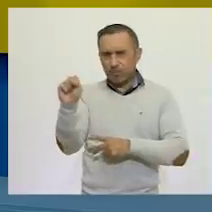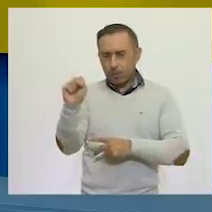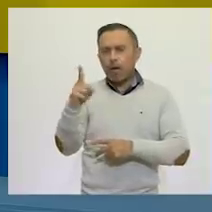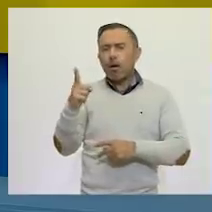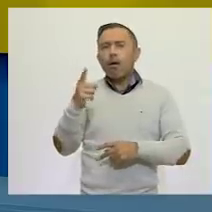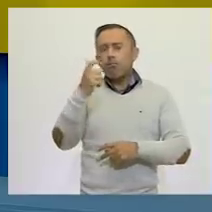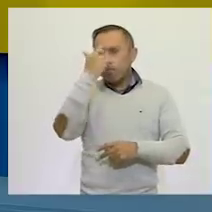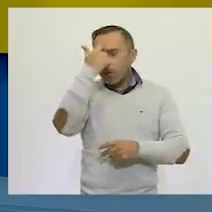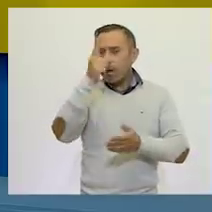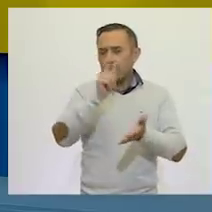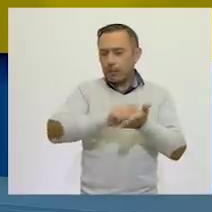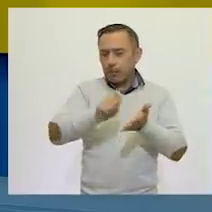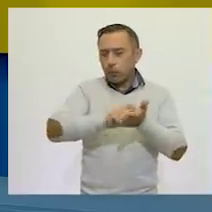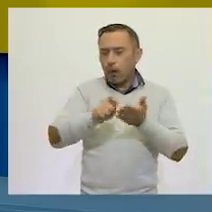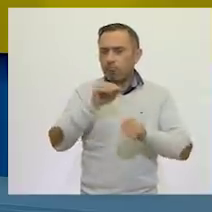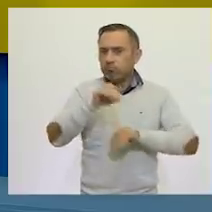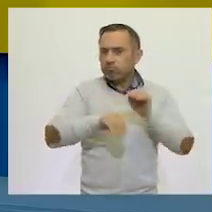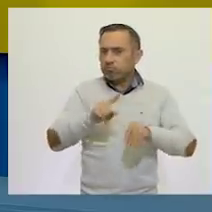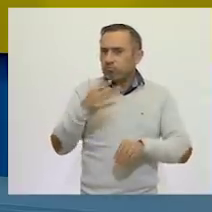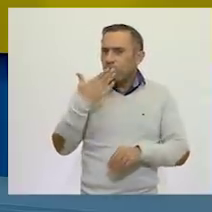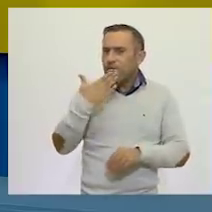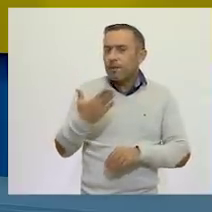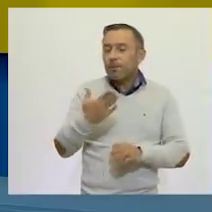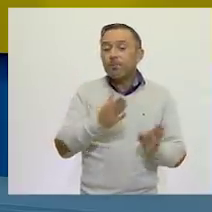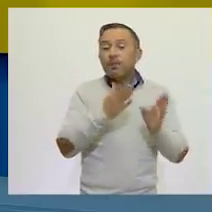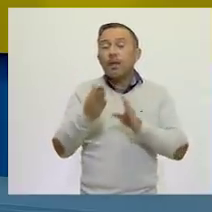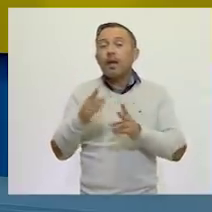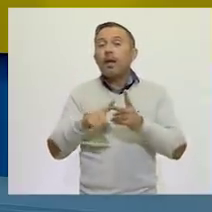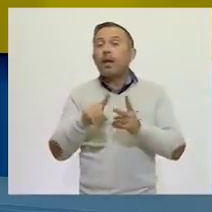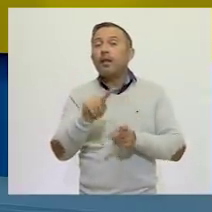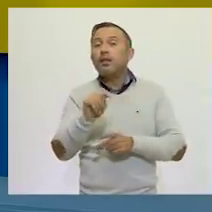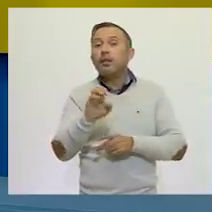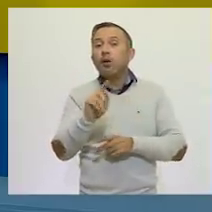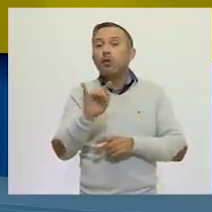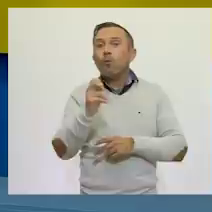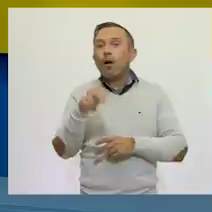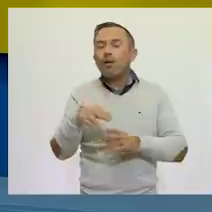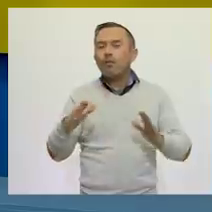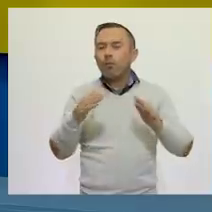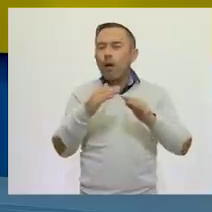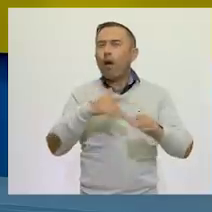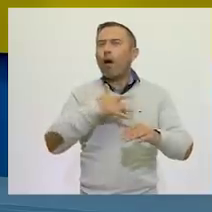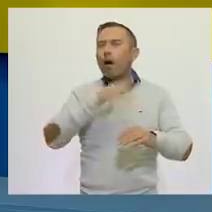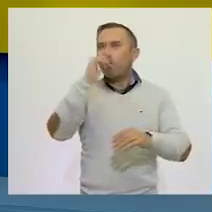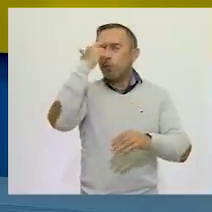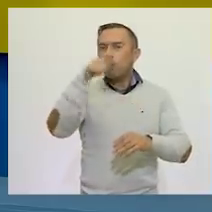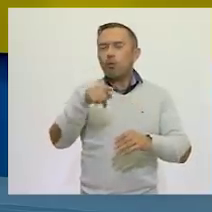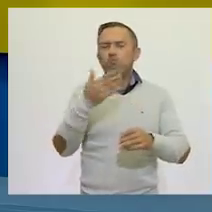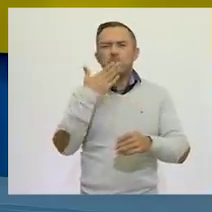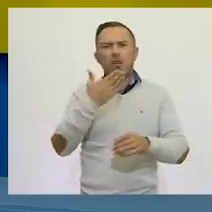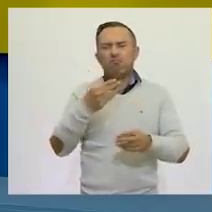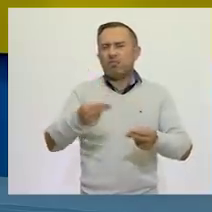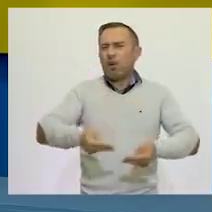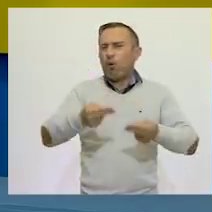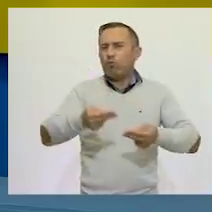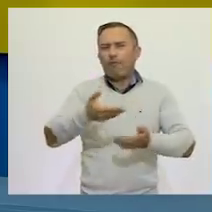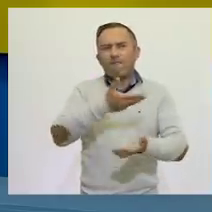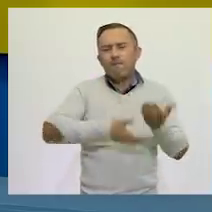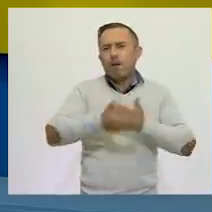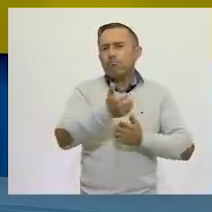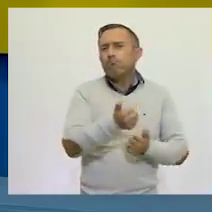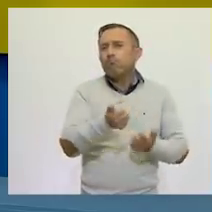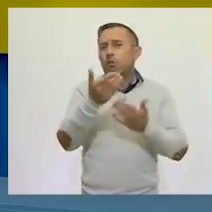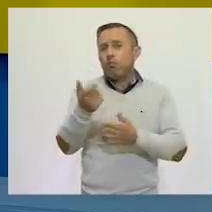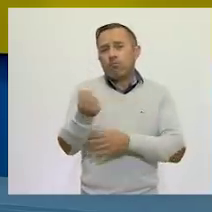la escritura. De los teotihuacanos recuerdo que eran sumamente buenos comerciantes, y eso se puede constatar en